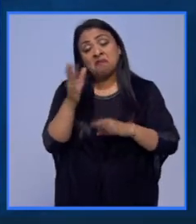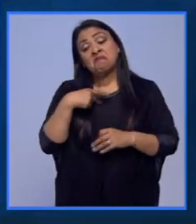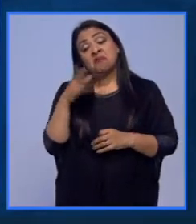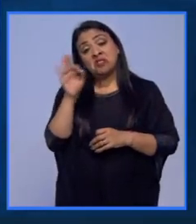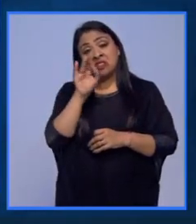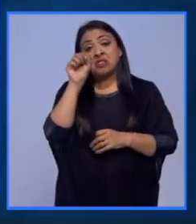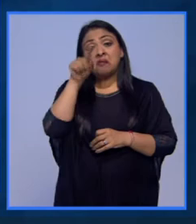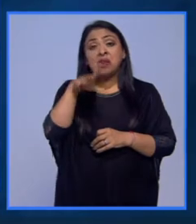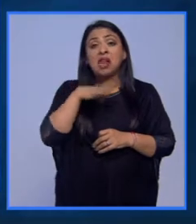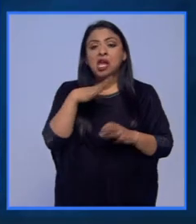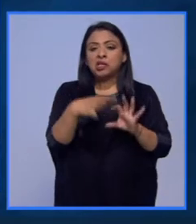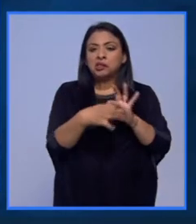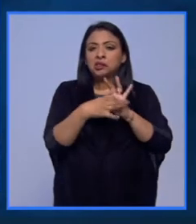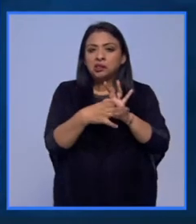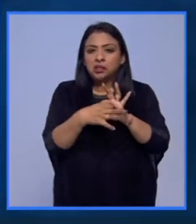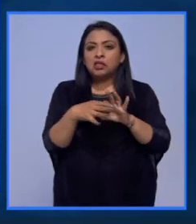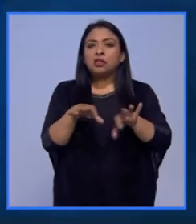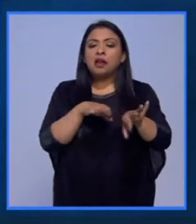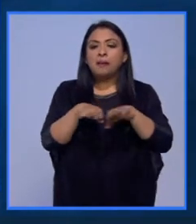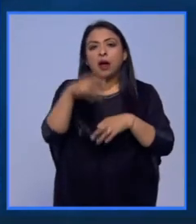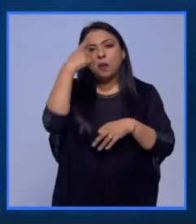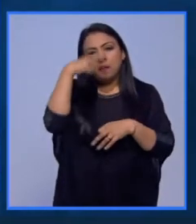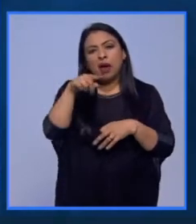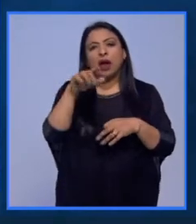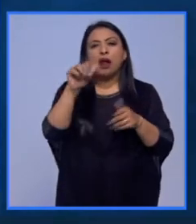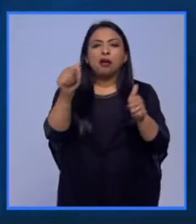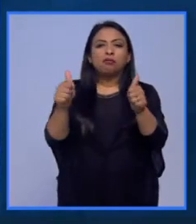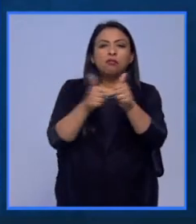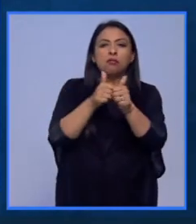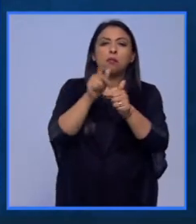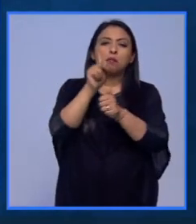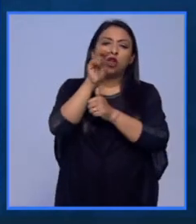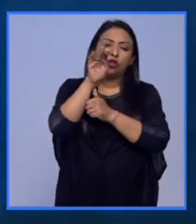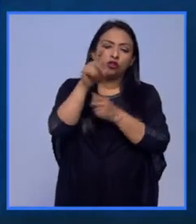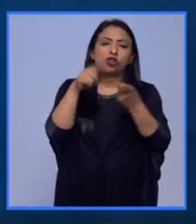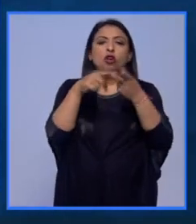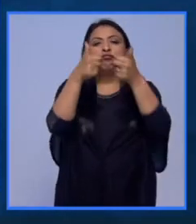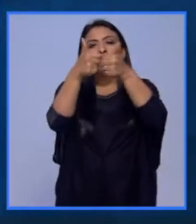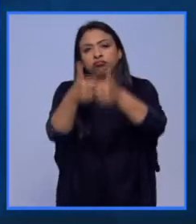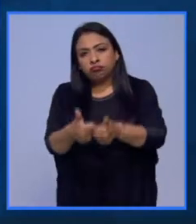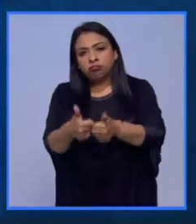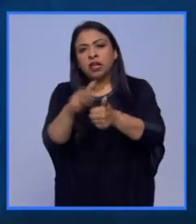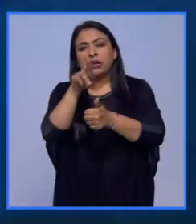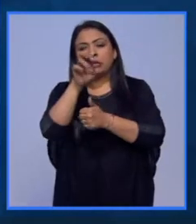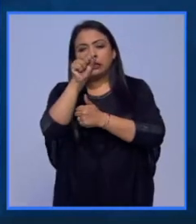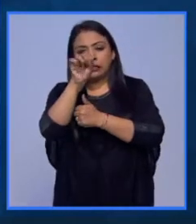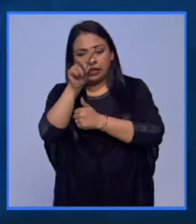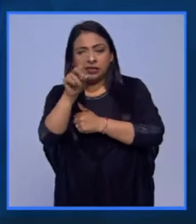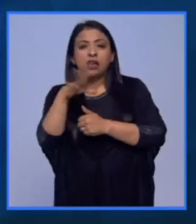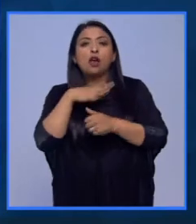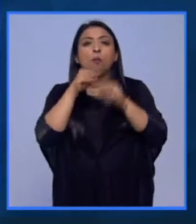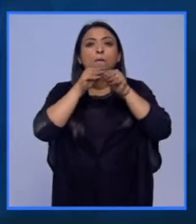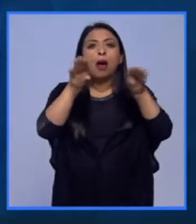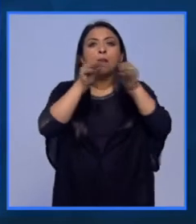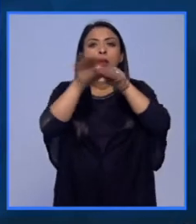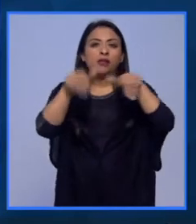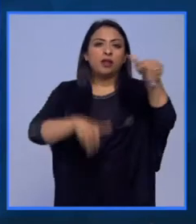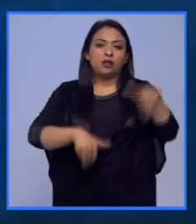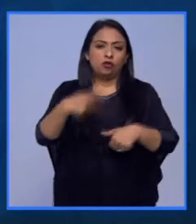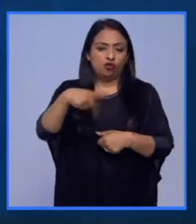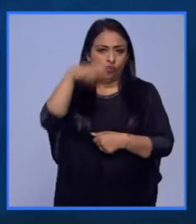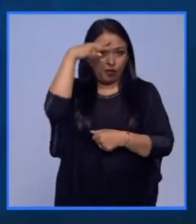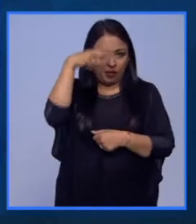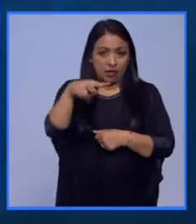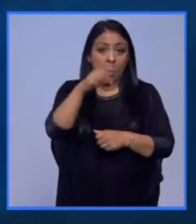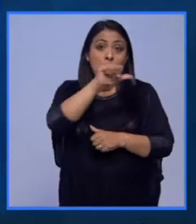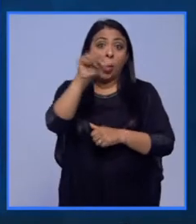también generar lazos de trabajo como para coproducción, residencias y generar como difusión del teatro mexicano